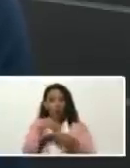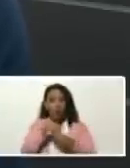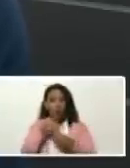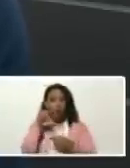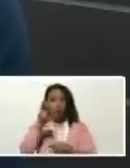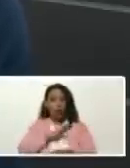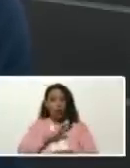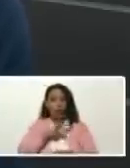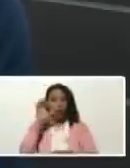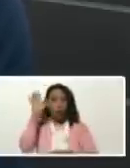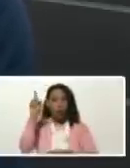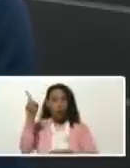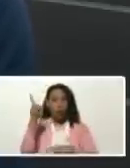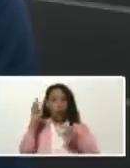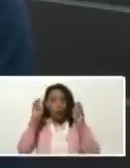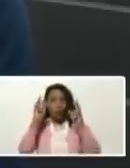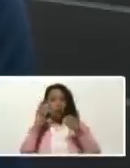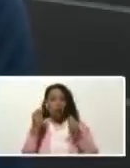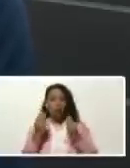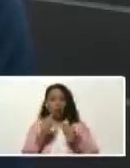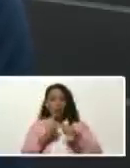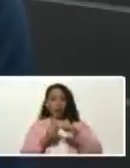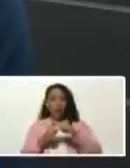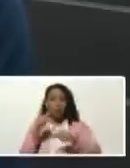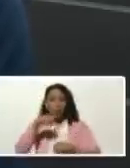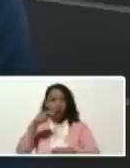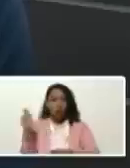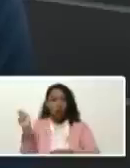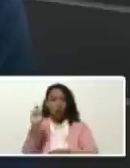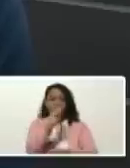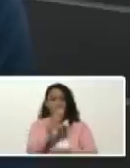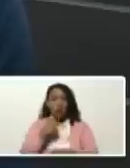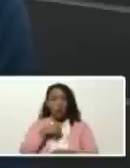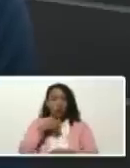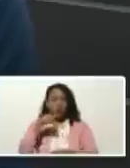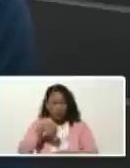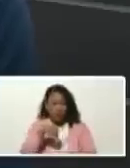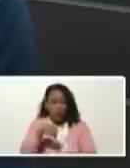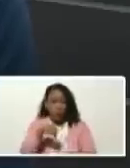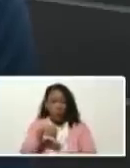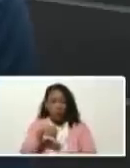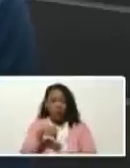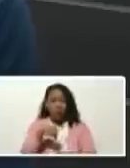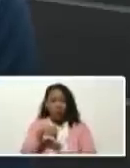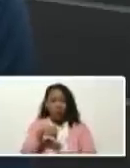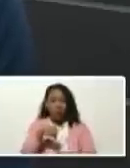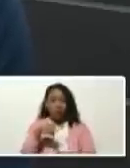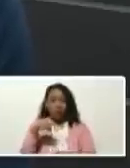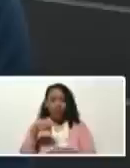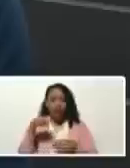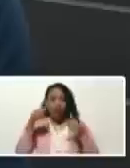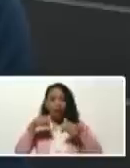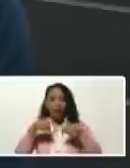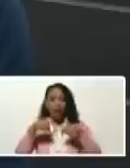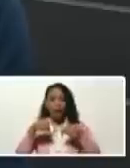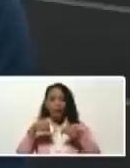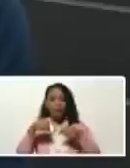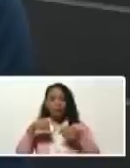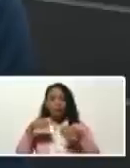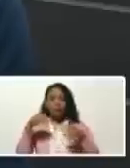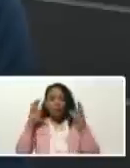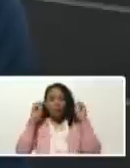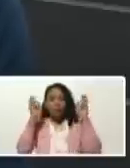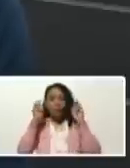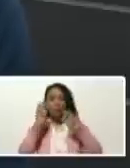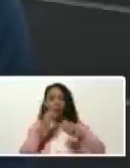eso es un elemento muy positivo y en estos meses Nosotros hemos planteado que la reanudación de este marco